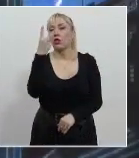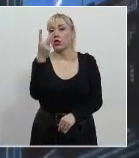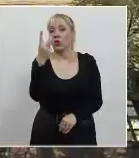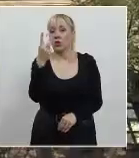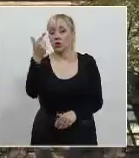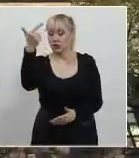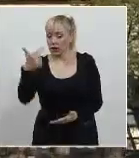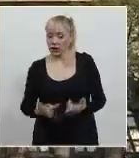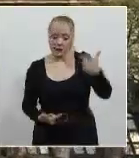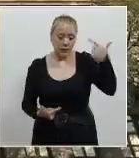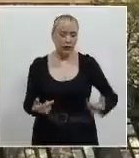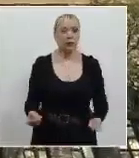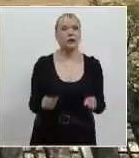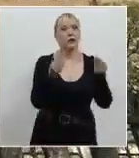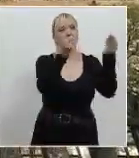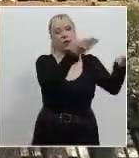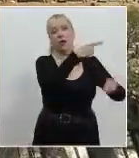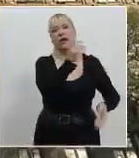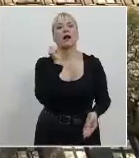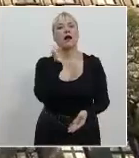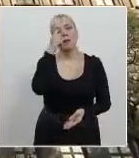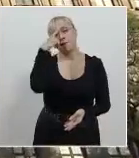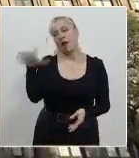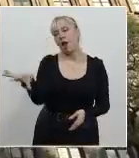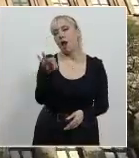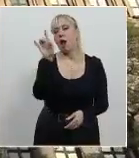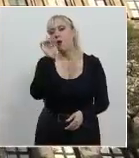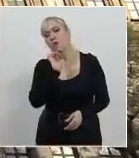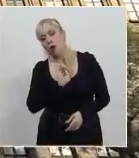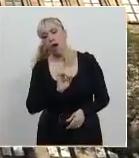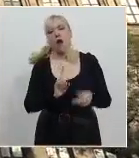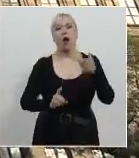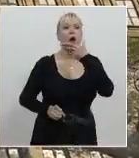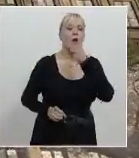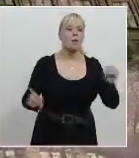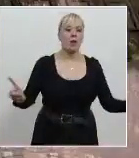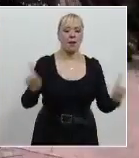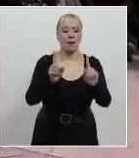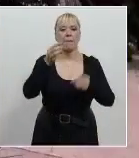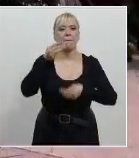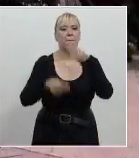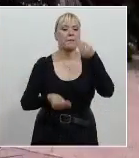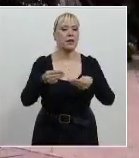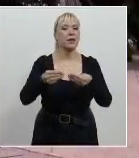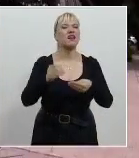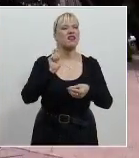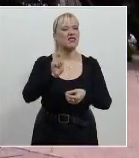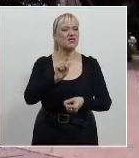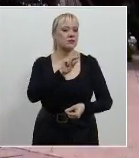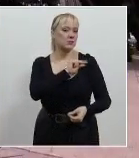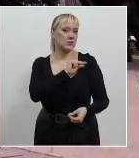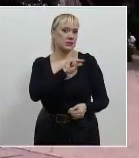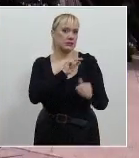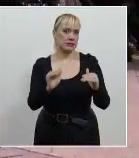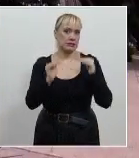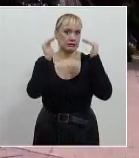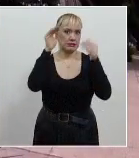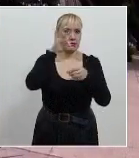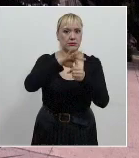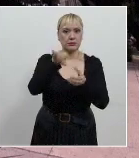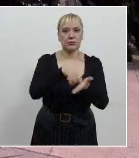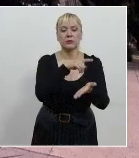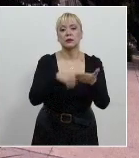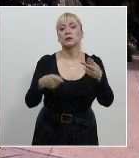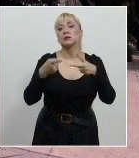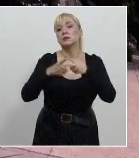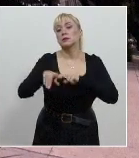para designar a una magistrada y a un magistrado de la Sala Superior del Tribunal Electoral, quienes desempeñarán el cargo a